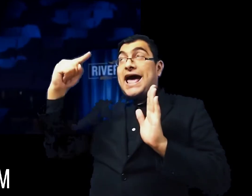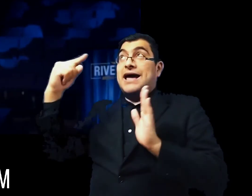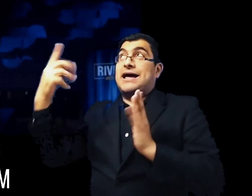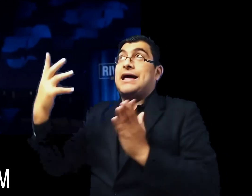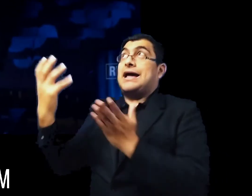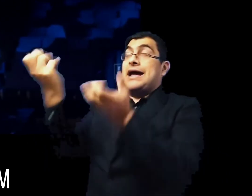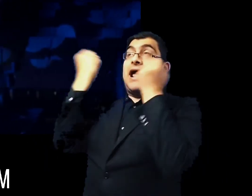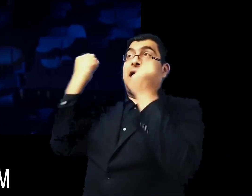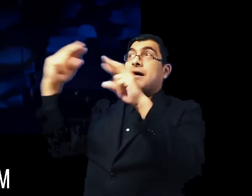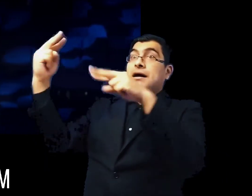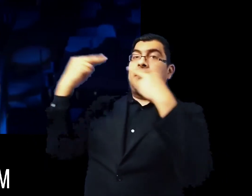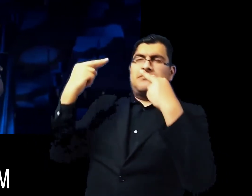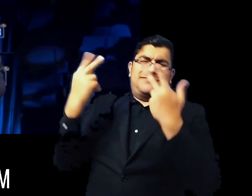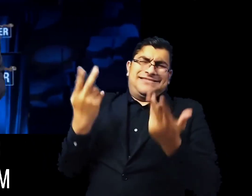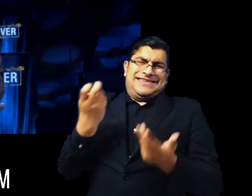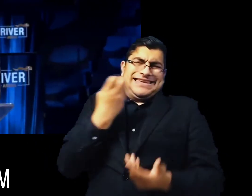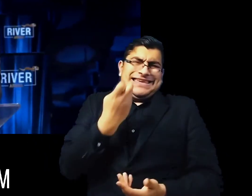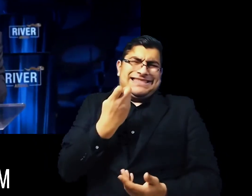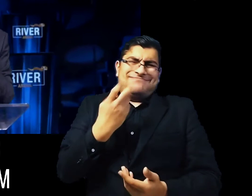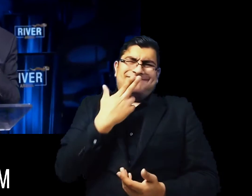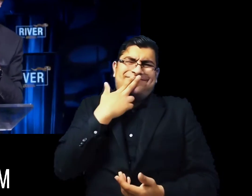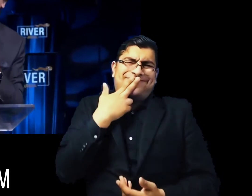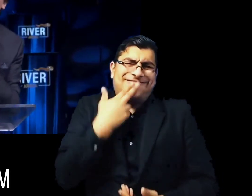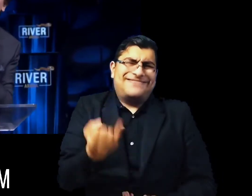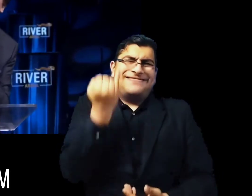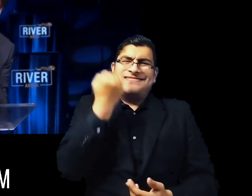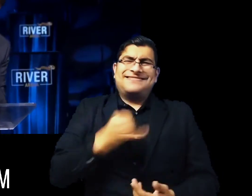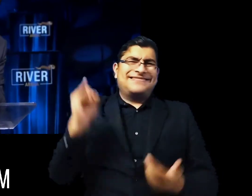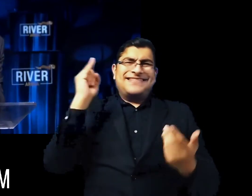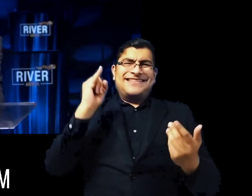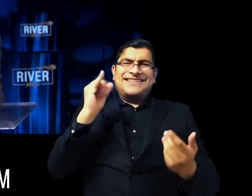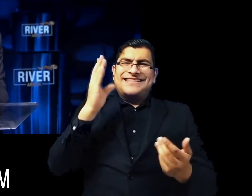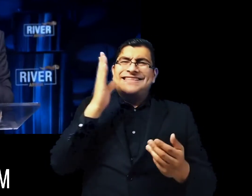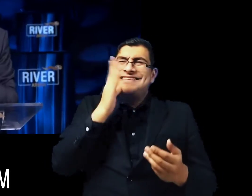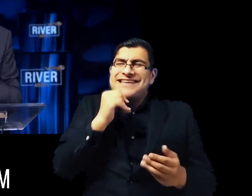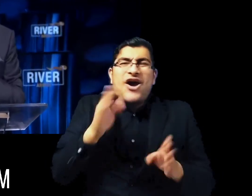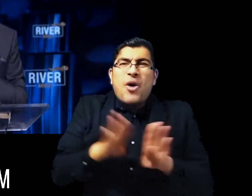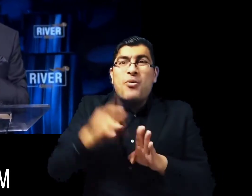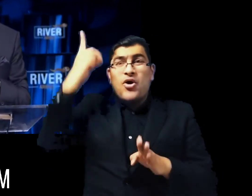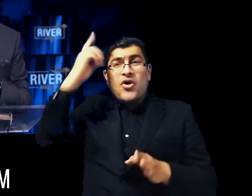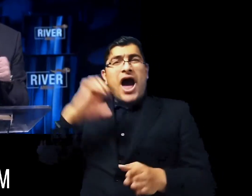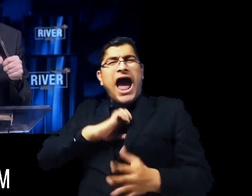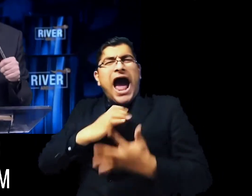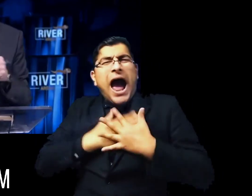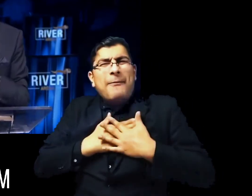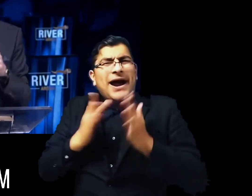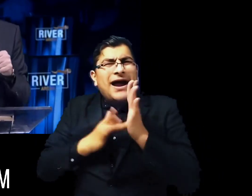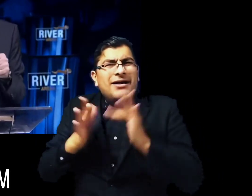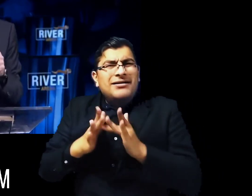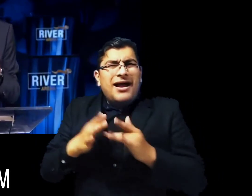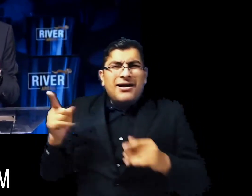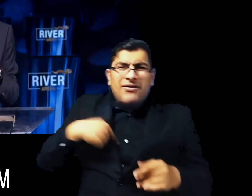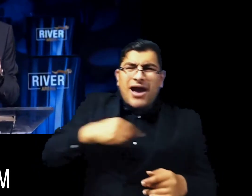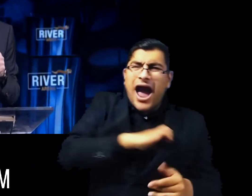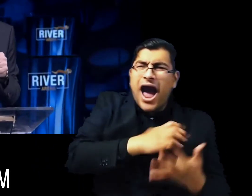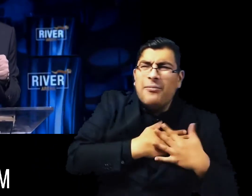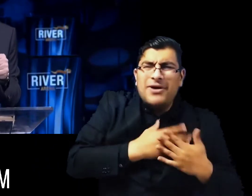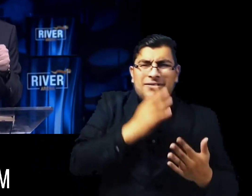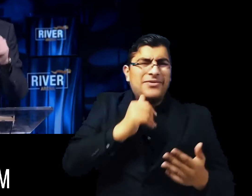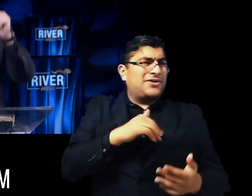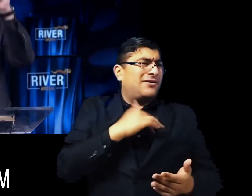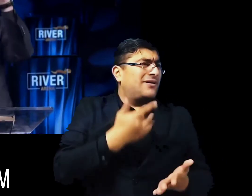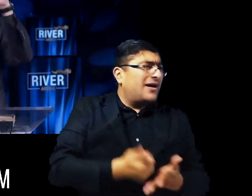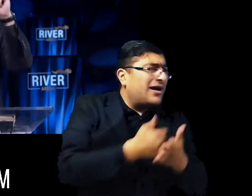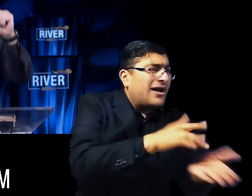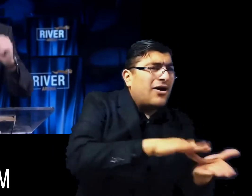búsqueda infructuosa hace que sea imposible que podamos amar como Jesús. ¿Por qué? Porque no podemos darle gracia a los